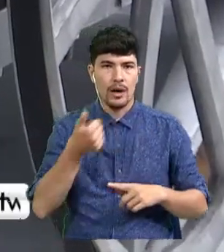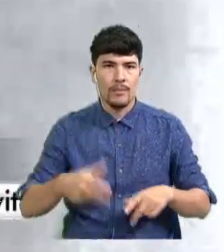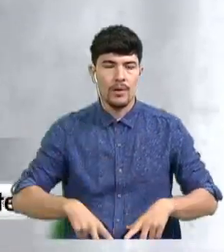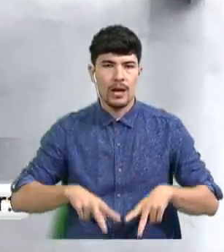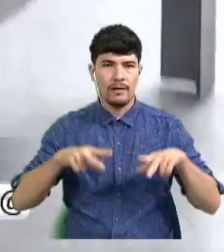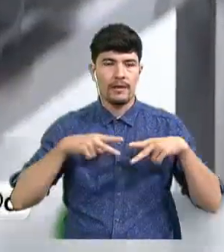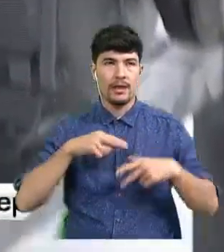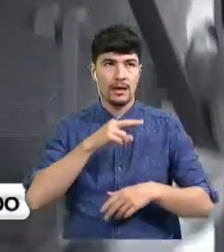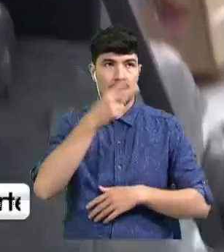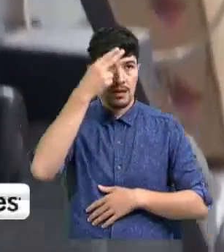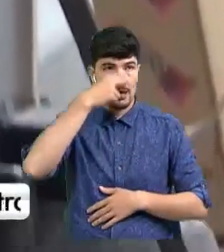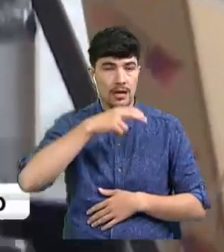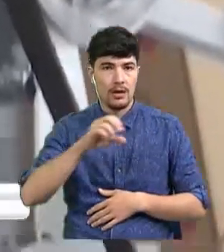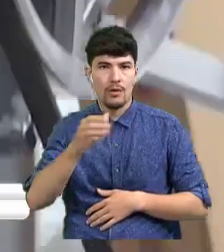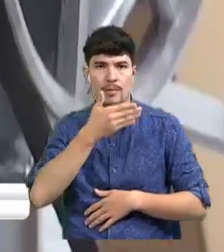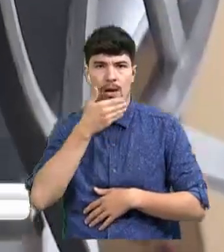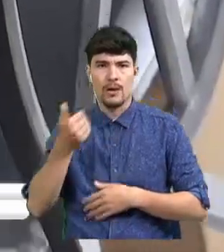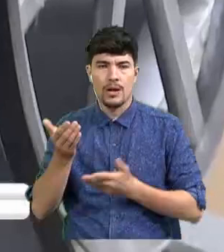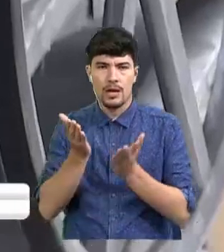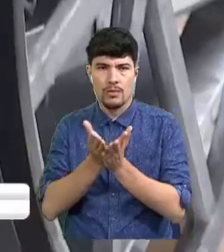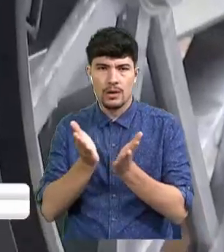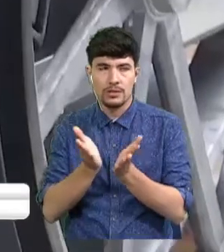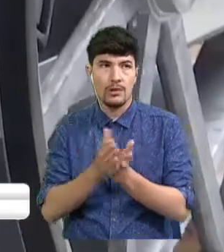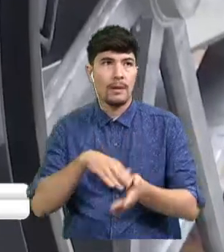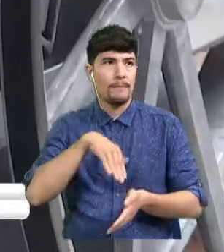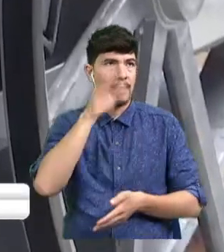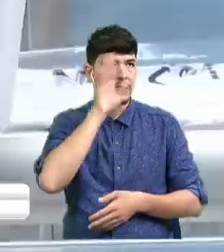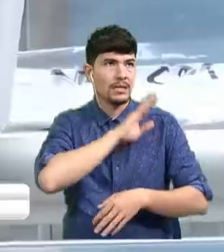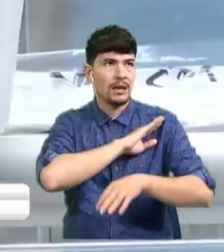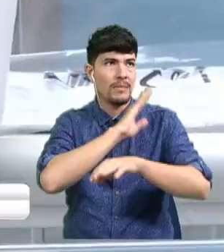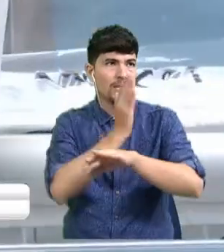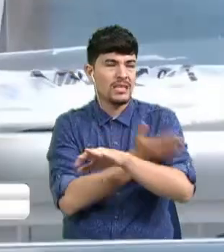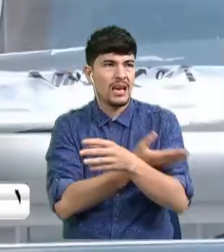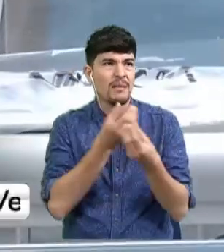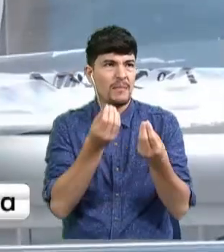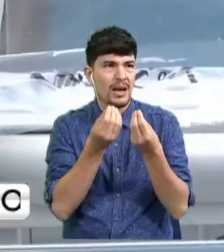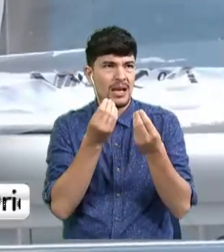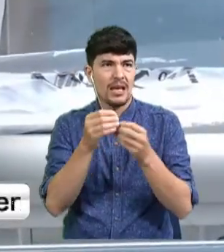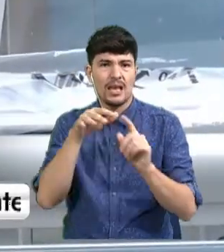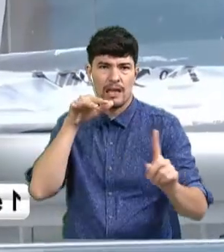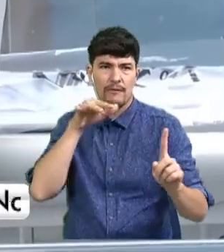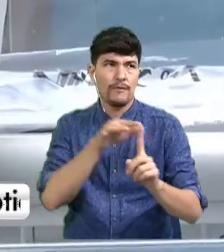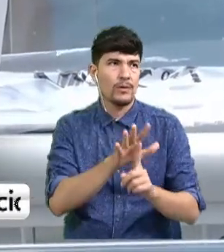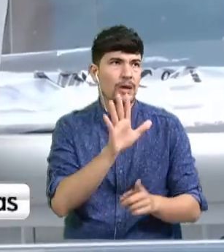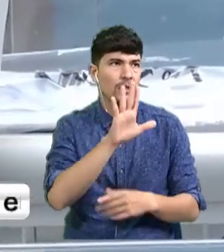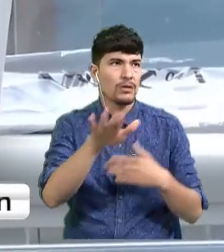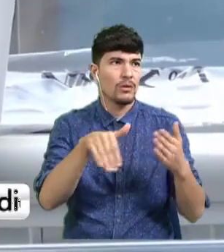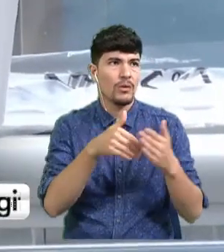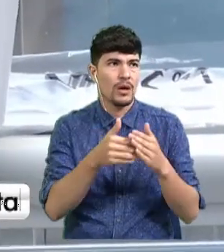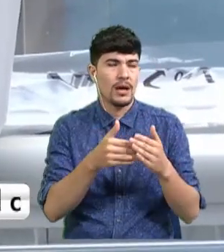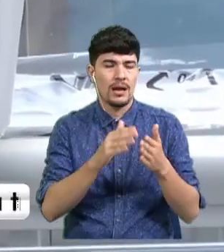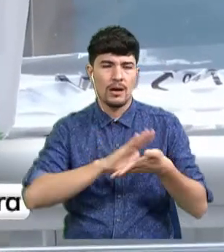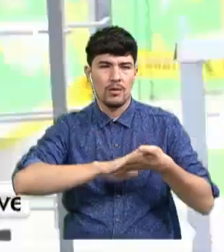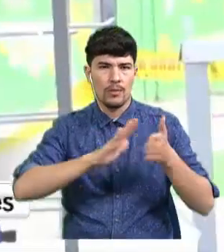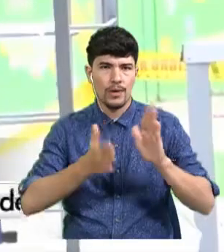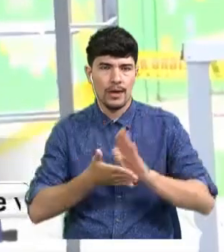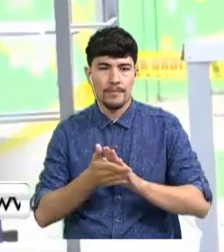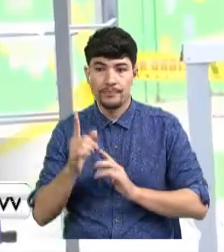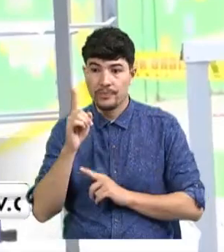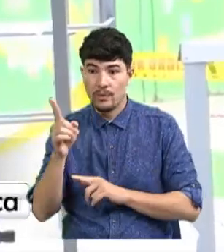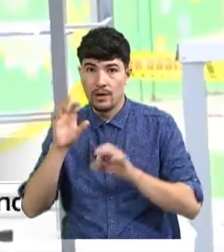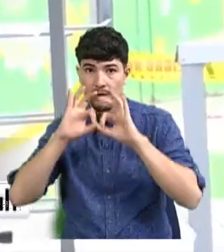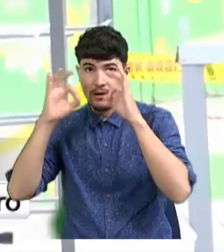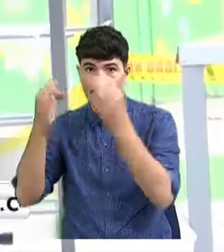de nuestros hijos, mejor educación, hay capacidad para influir en el resto de la comunidad. Una familia en